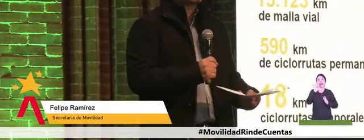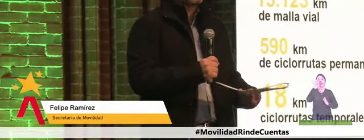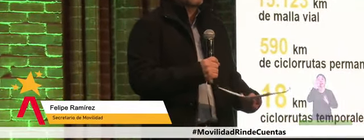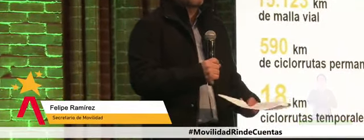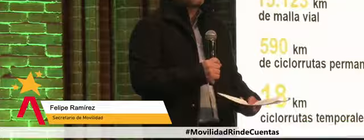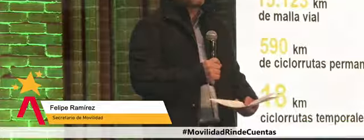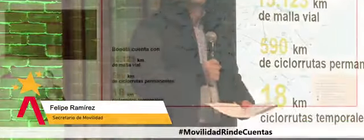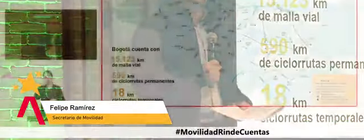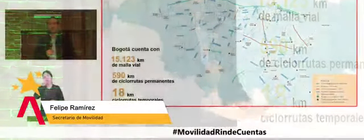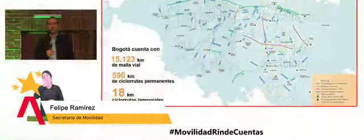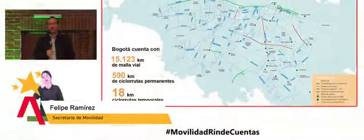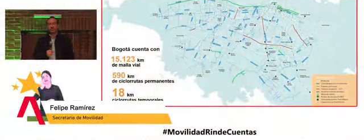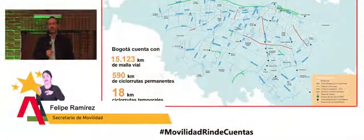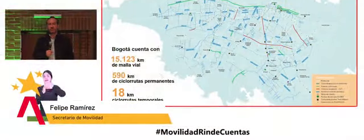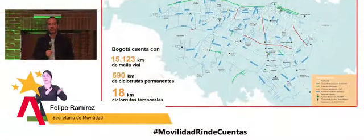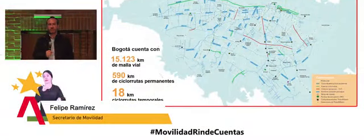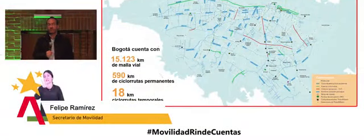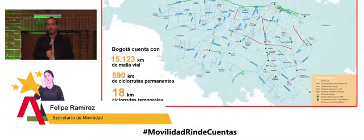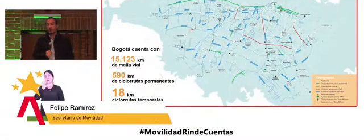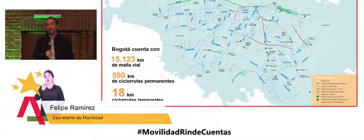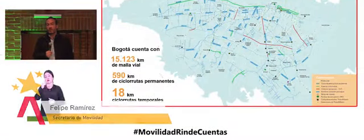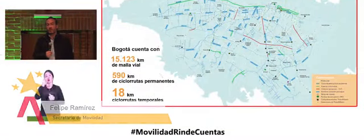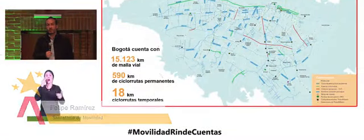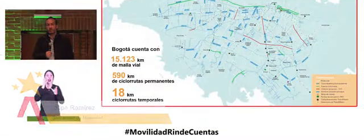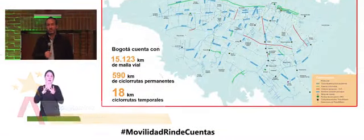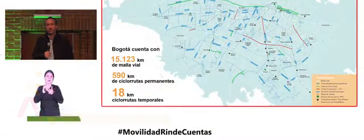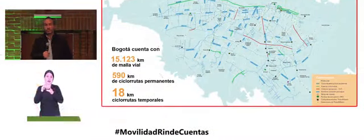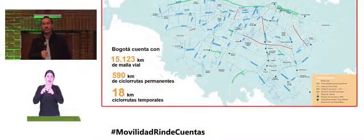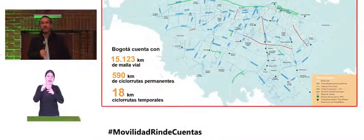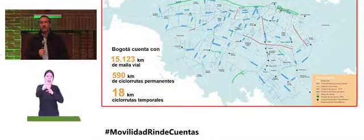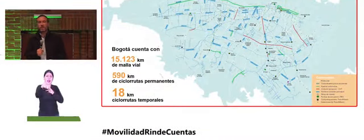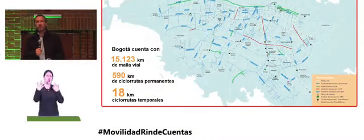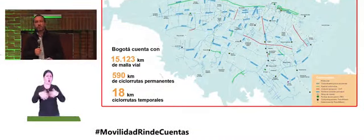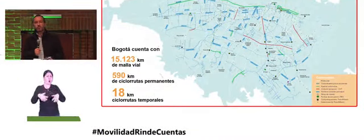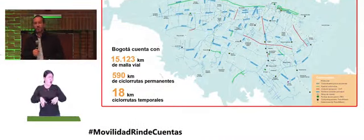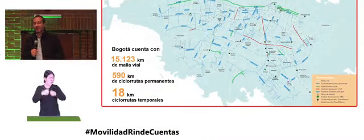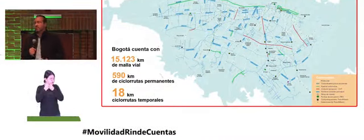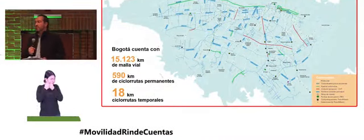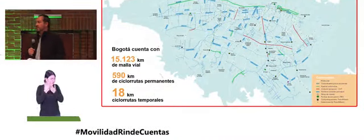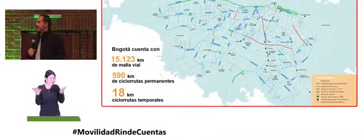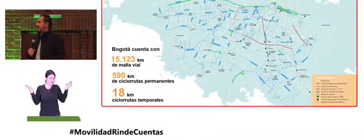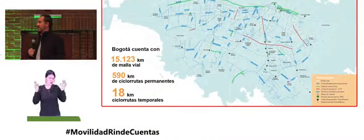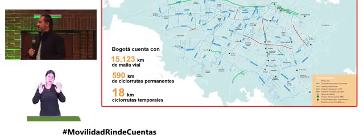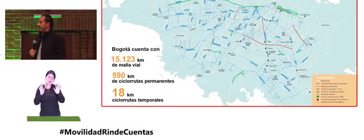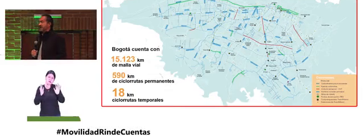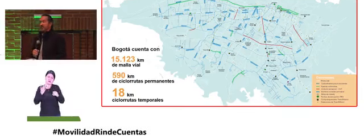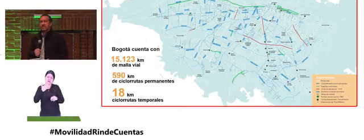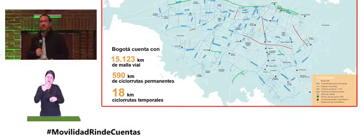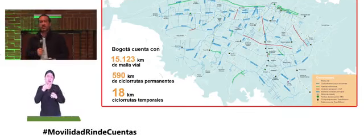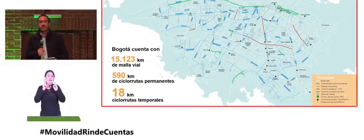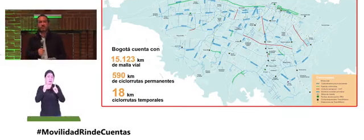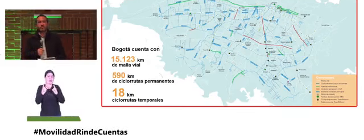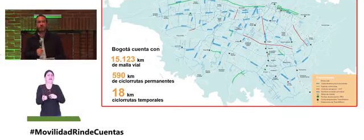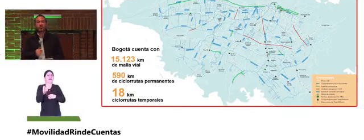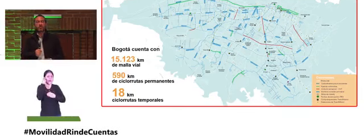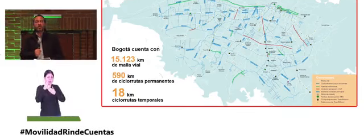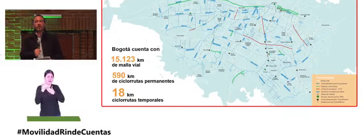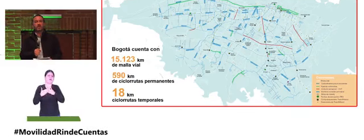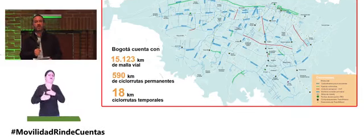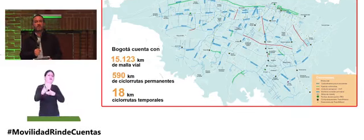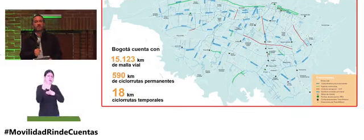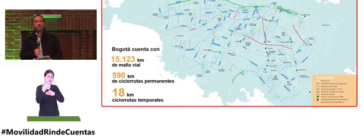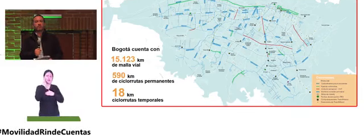tenemos 590 kilómetros de ciclorrutas. No es un número menor, son muchísimas, pero nos faltan muchas más también. Y queremos seguir creciendo este número,